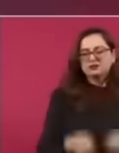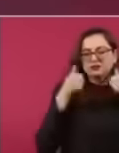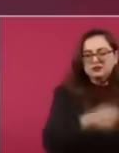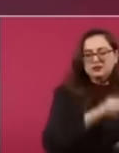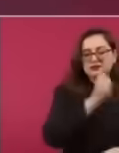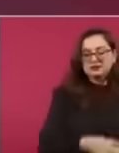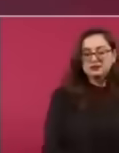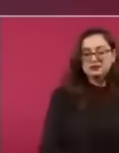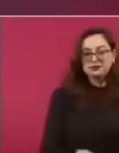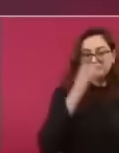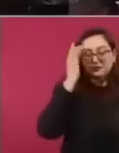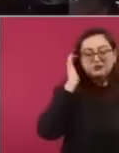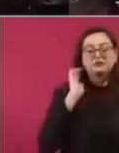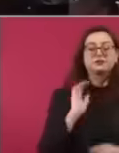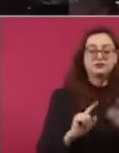Y lo otro es que